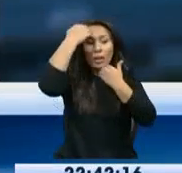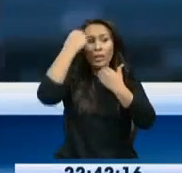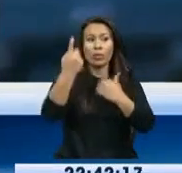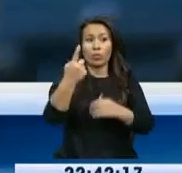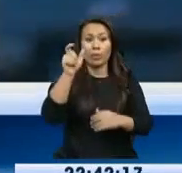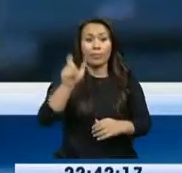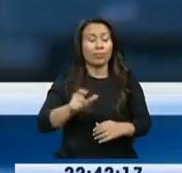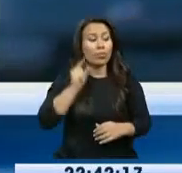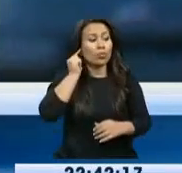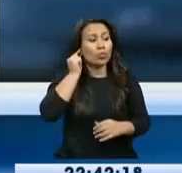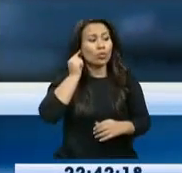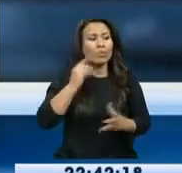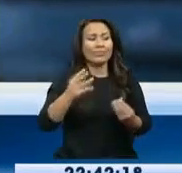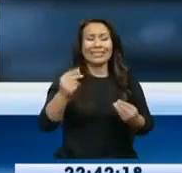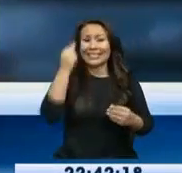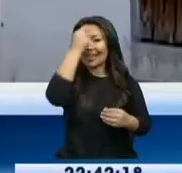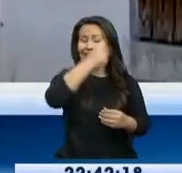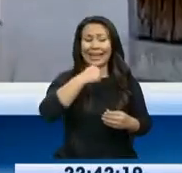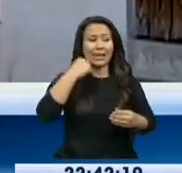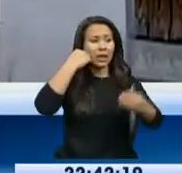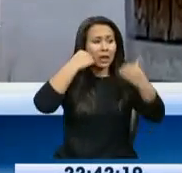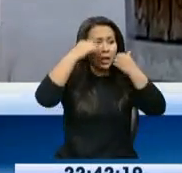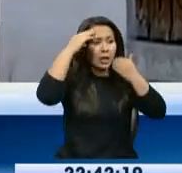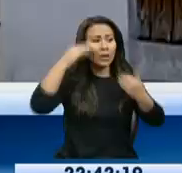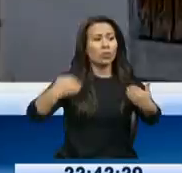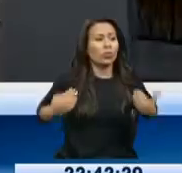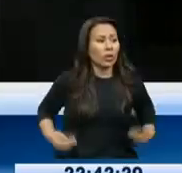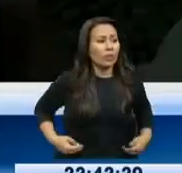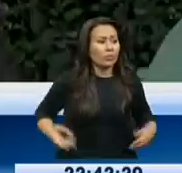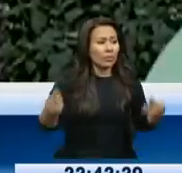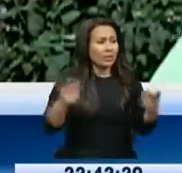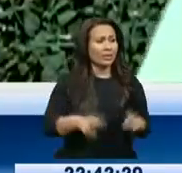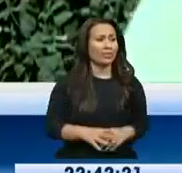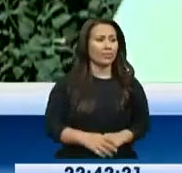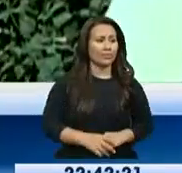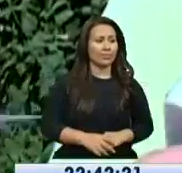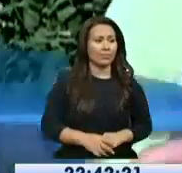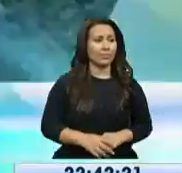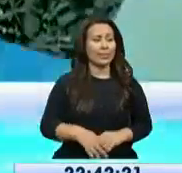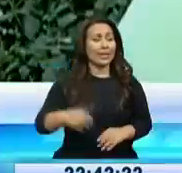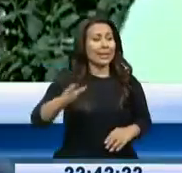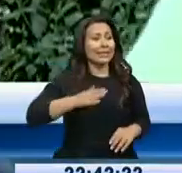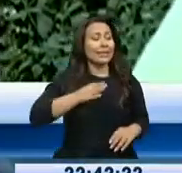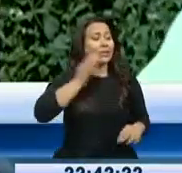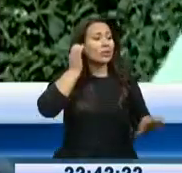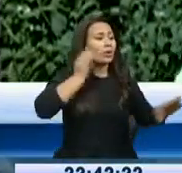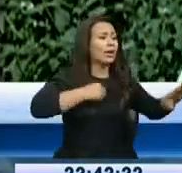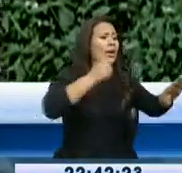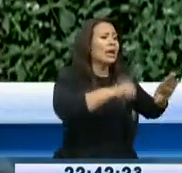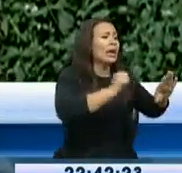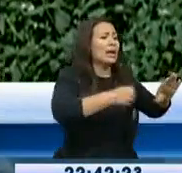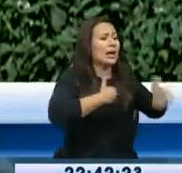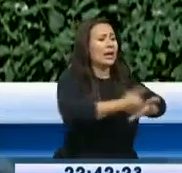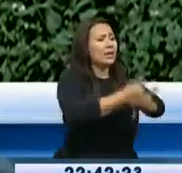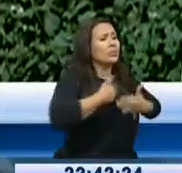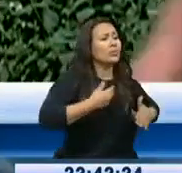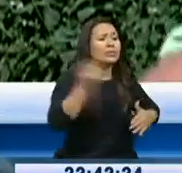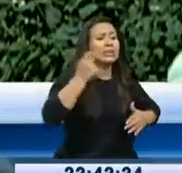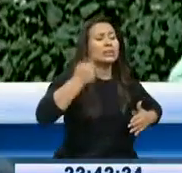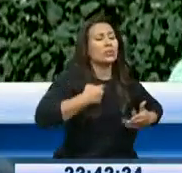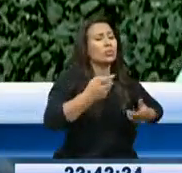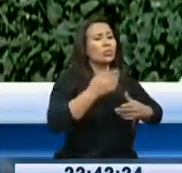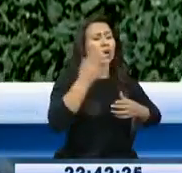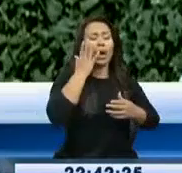más afectada, tenía lesiones en la cara y otras partes del cuerpo. La señora va a buscarme a la casa gritando que la ayuden.